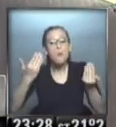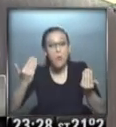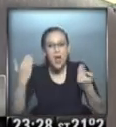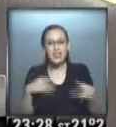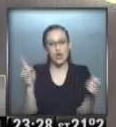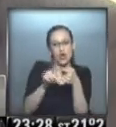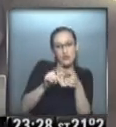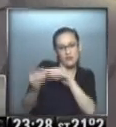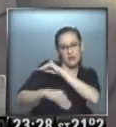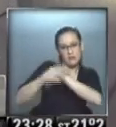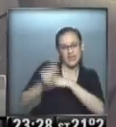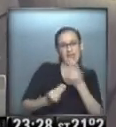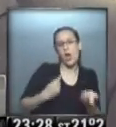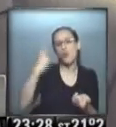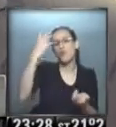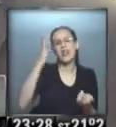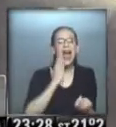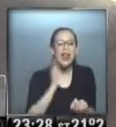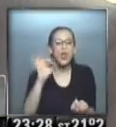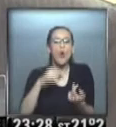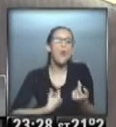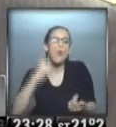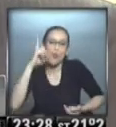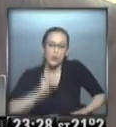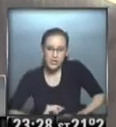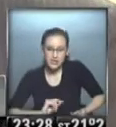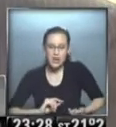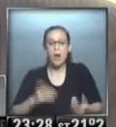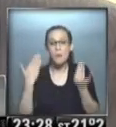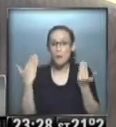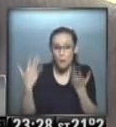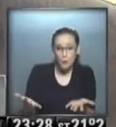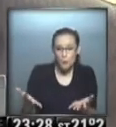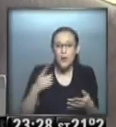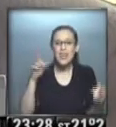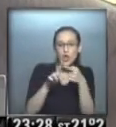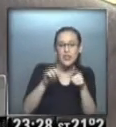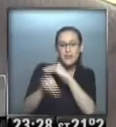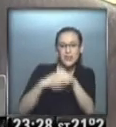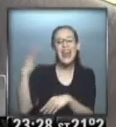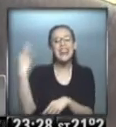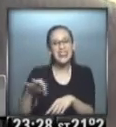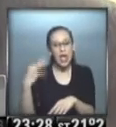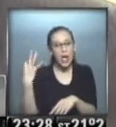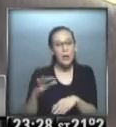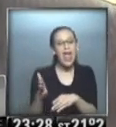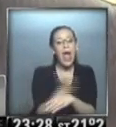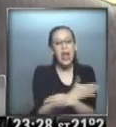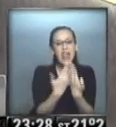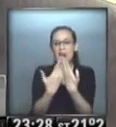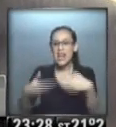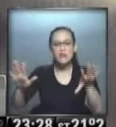con su familia o con su ámbito laboral, lo sea en función del paso previo a la libertad total, en